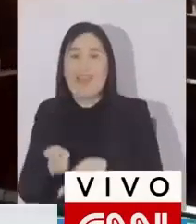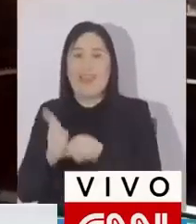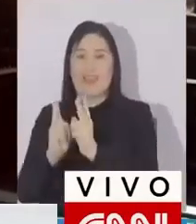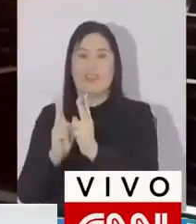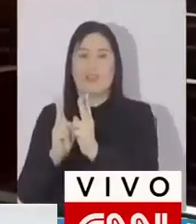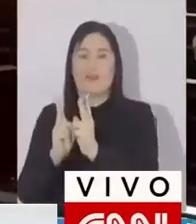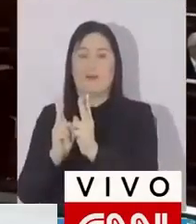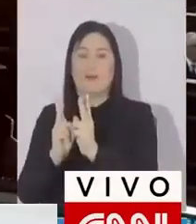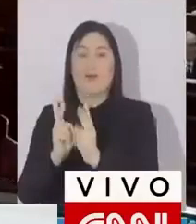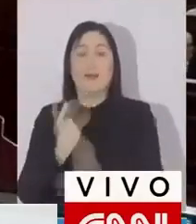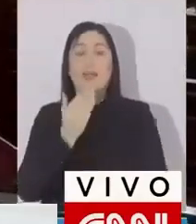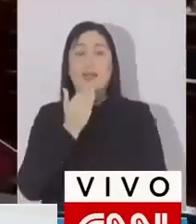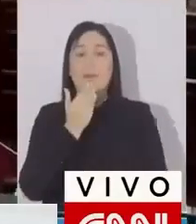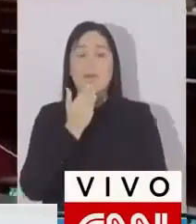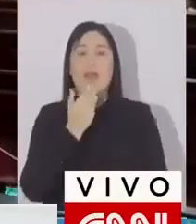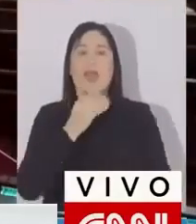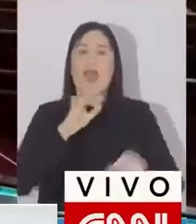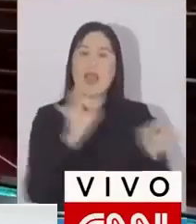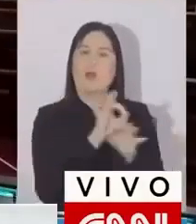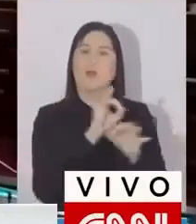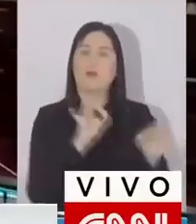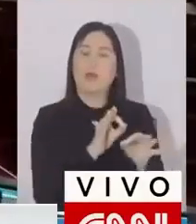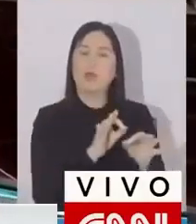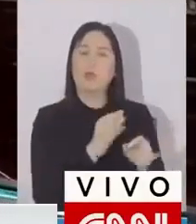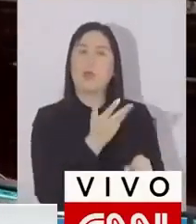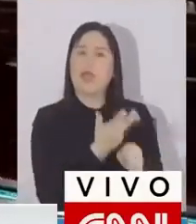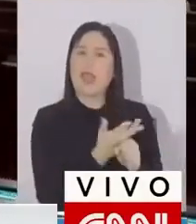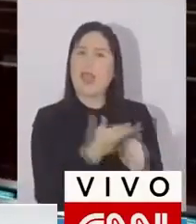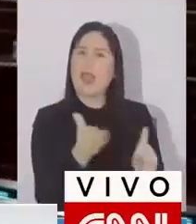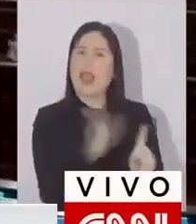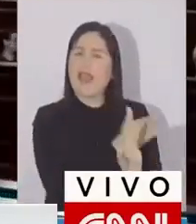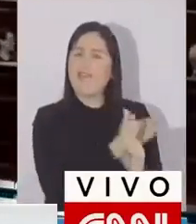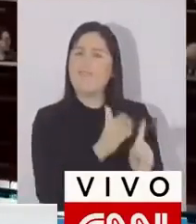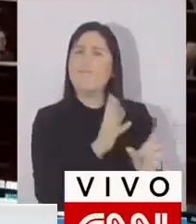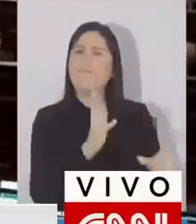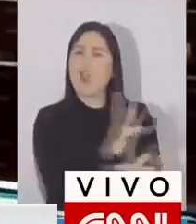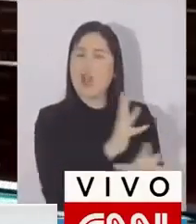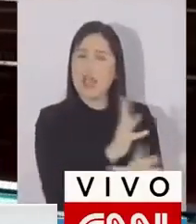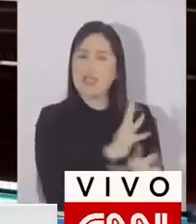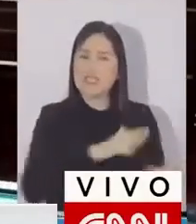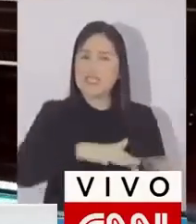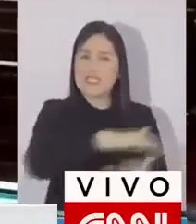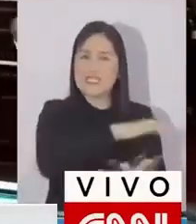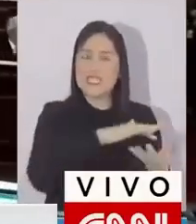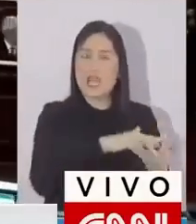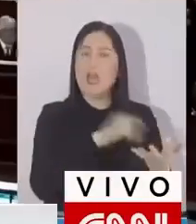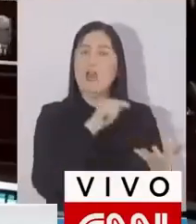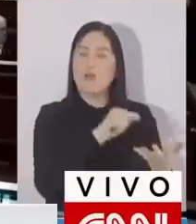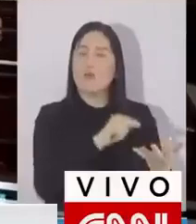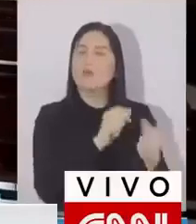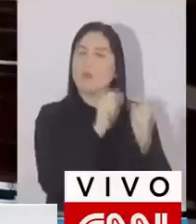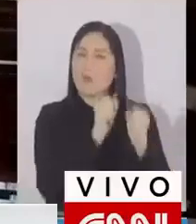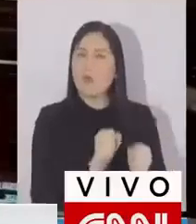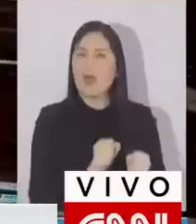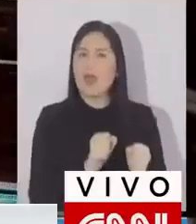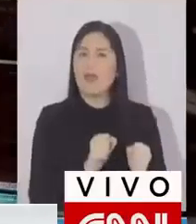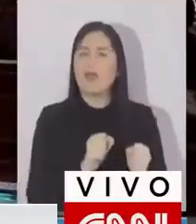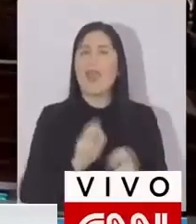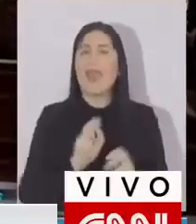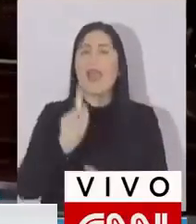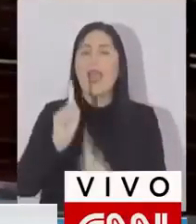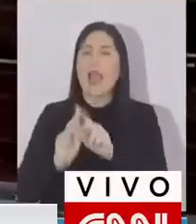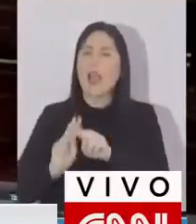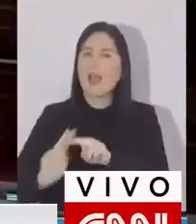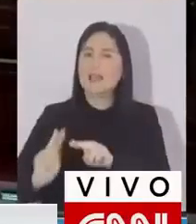cierto en la justificación de la violencia y su solapada promoción como método de acción política qué novedad